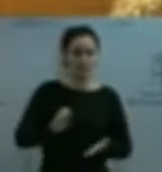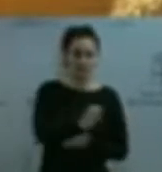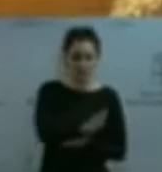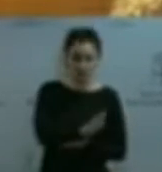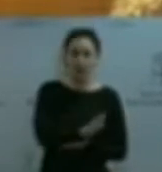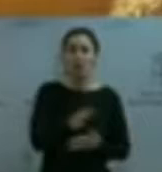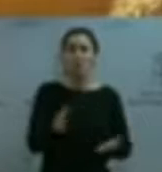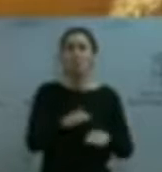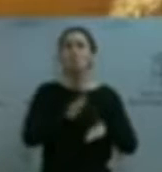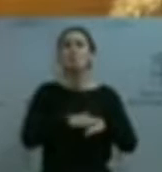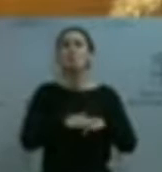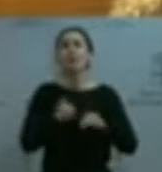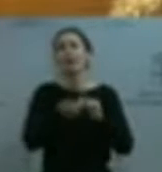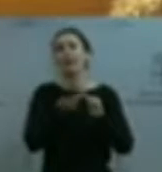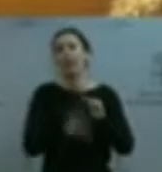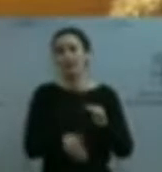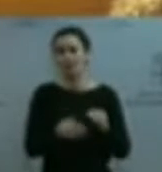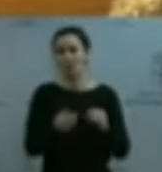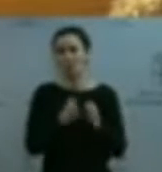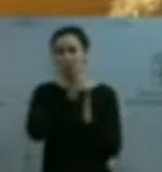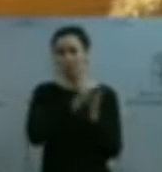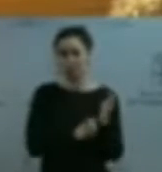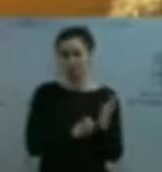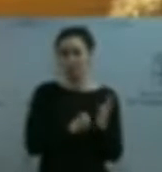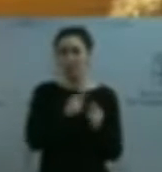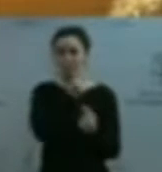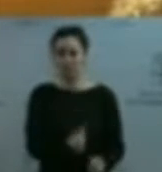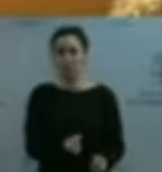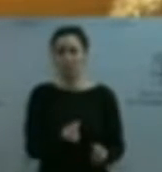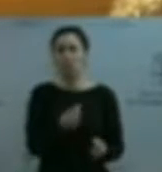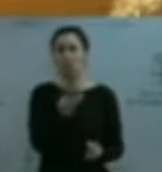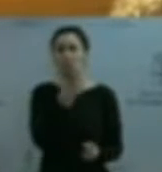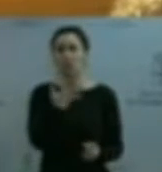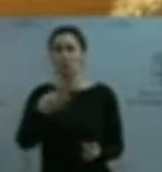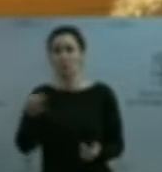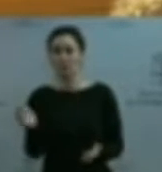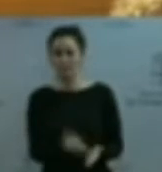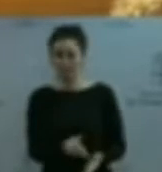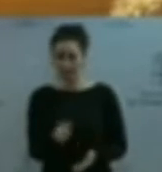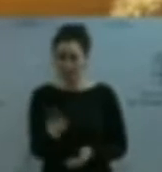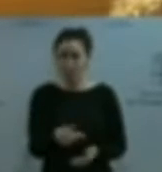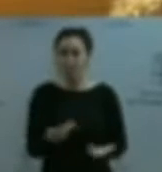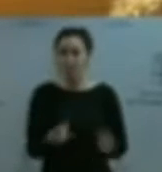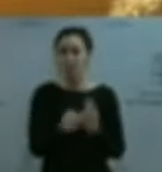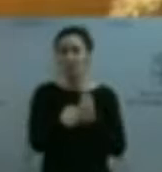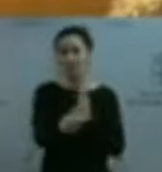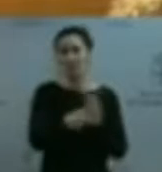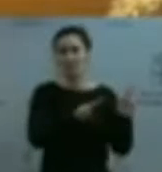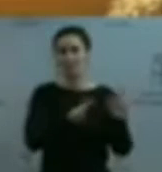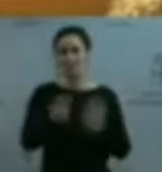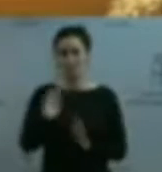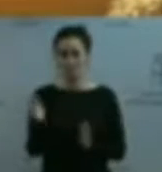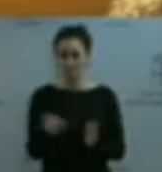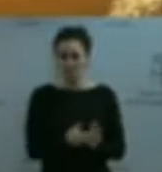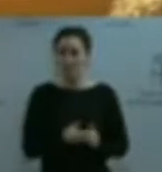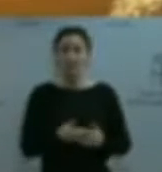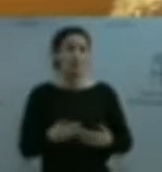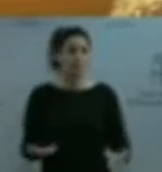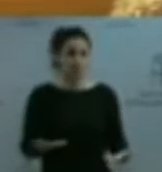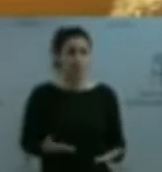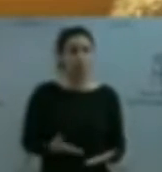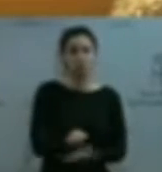presupuestaria de 450.000 euros, que le quitaban 74.000 y que está destinada fundamentalmente a los planes de desarrollo turístico,